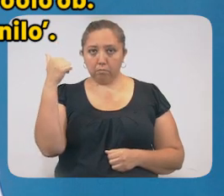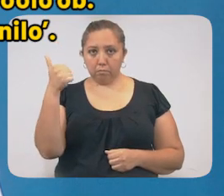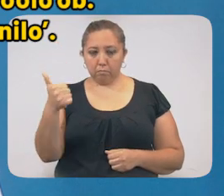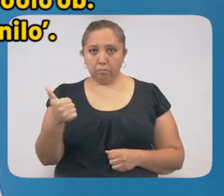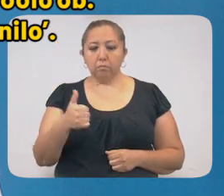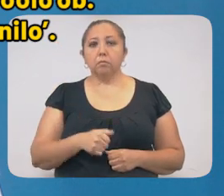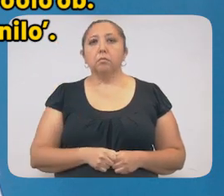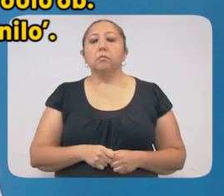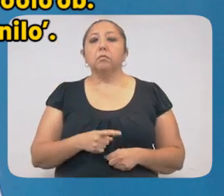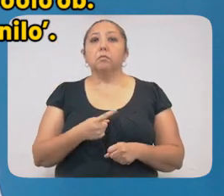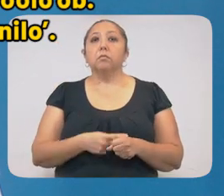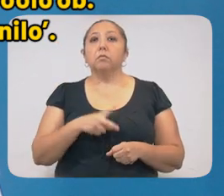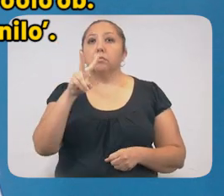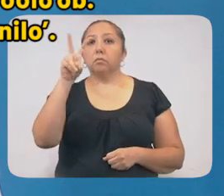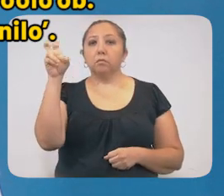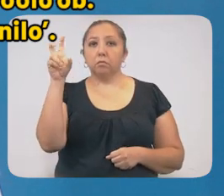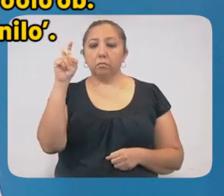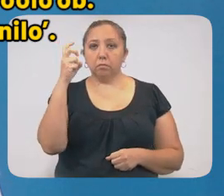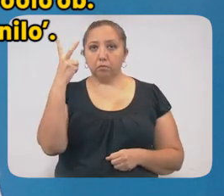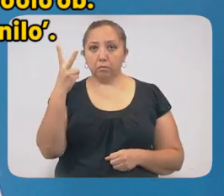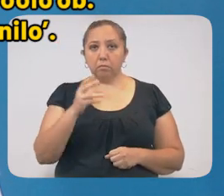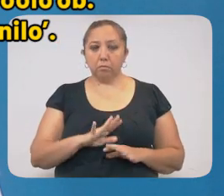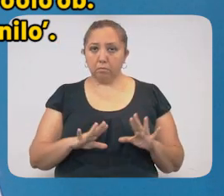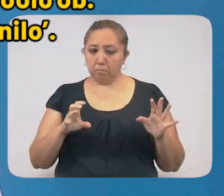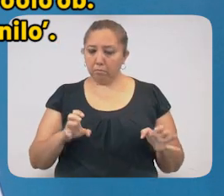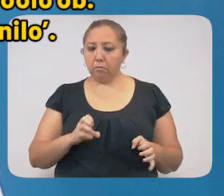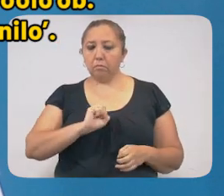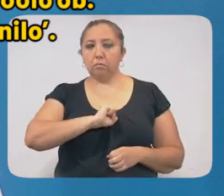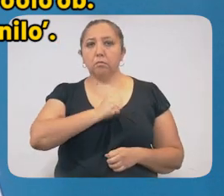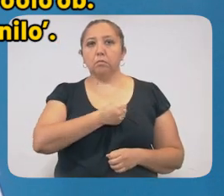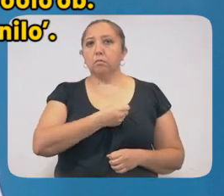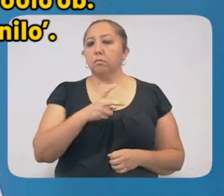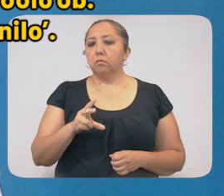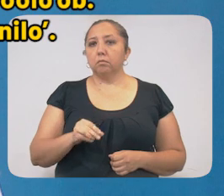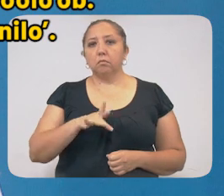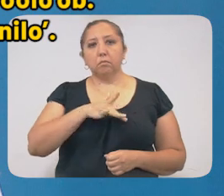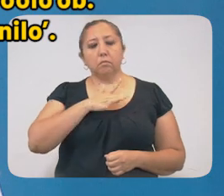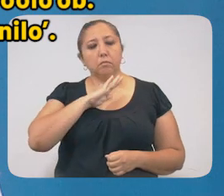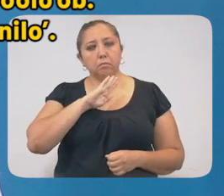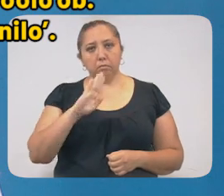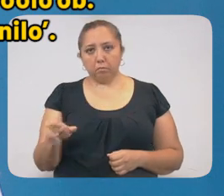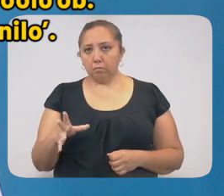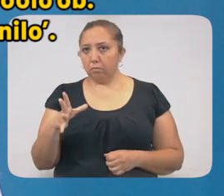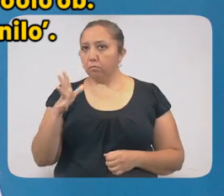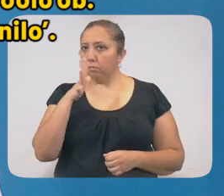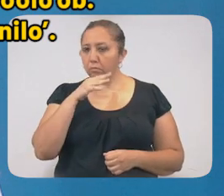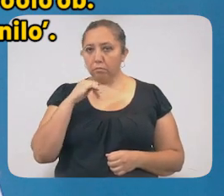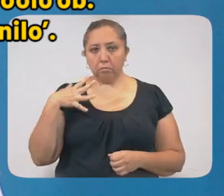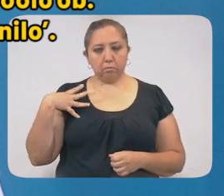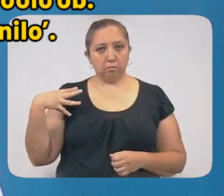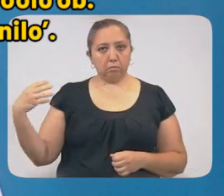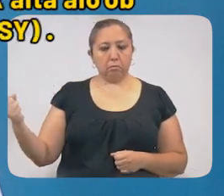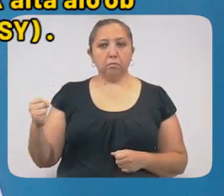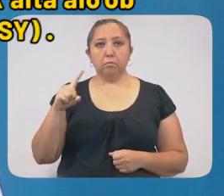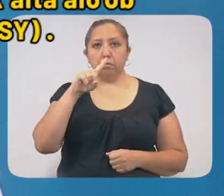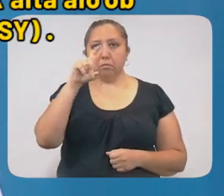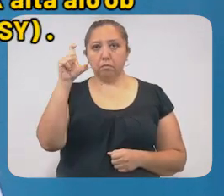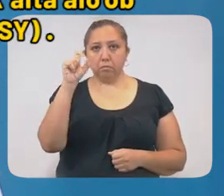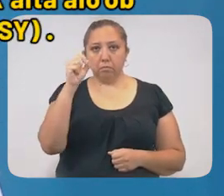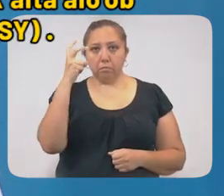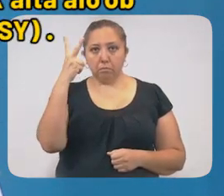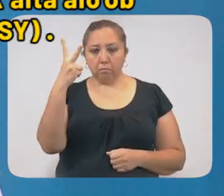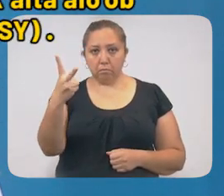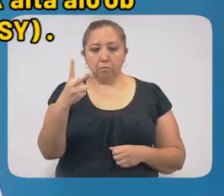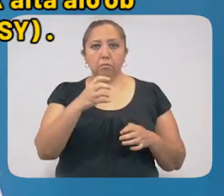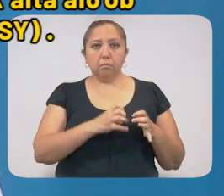456 casos confirmados, 232 ya se recuperaron, no presentan síntomas ni pueden contagiar. 122